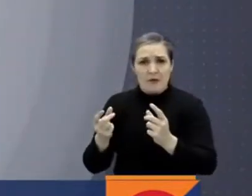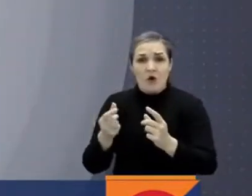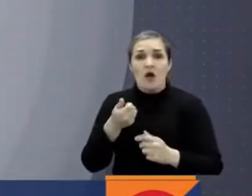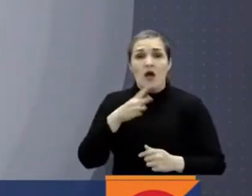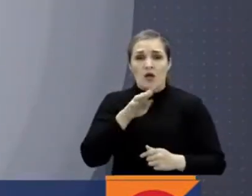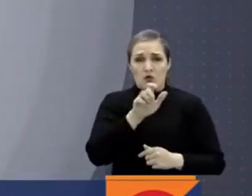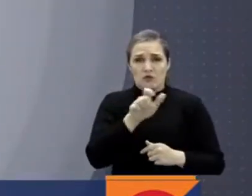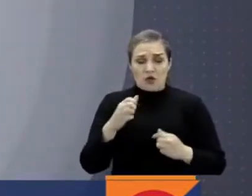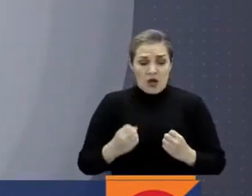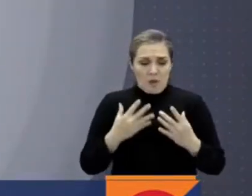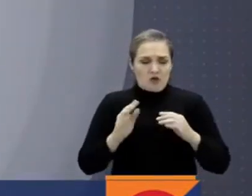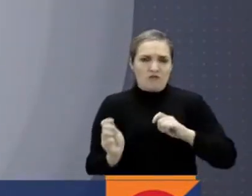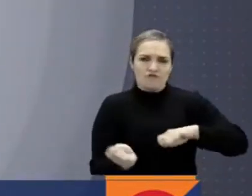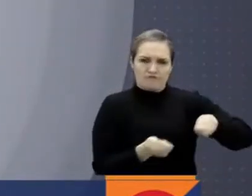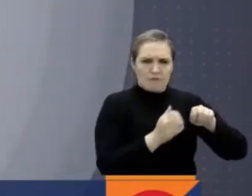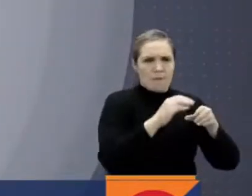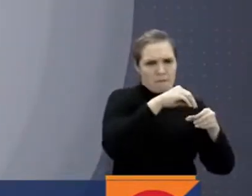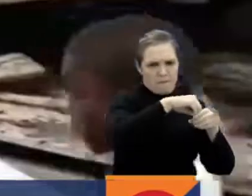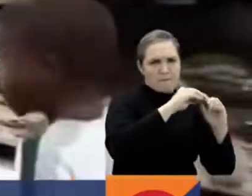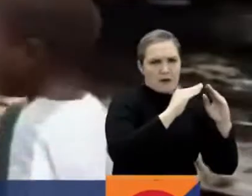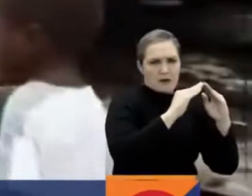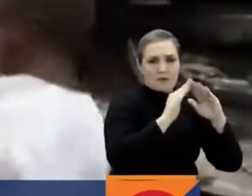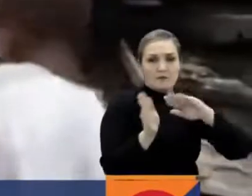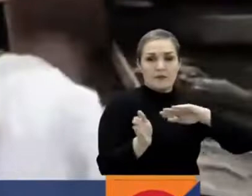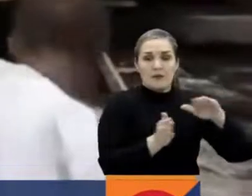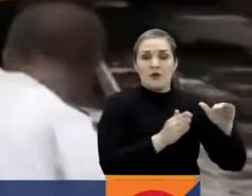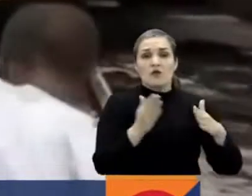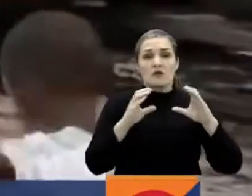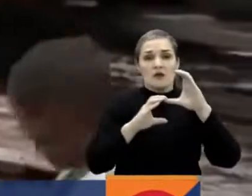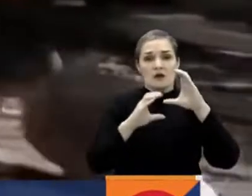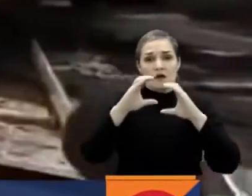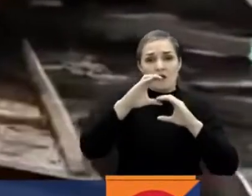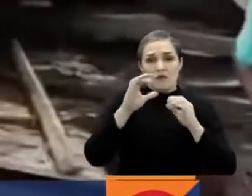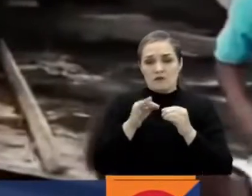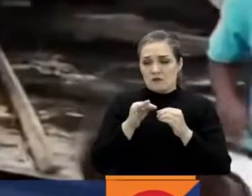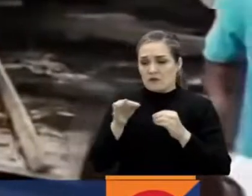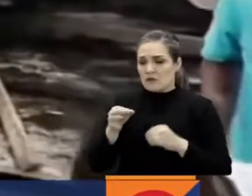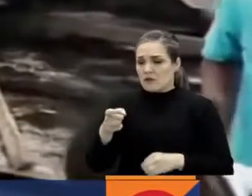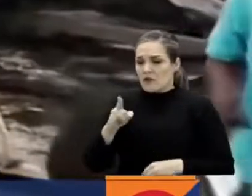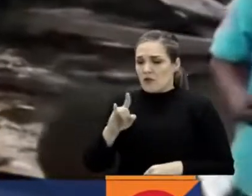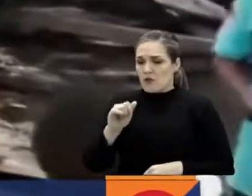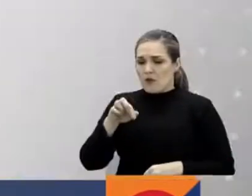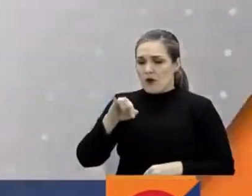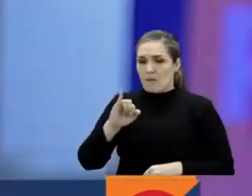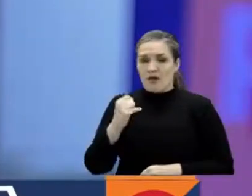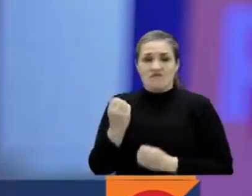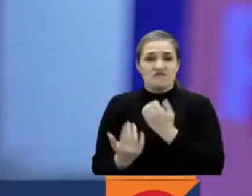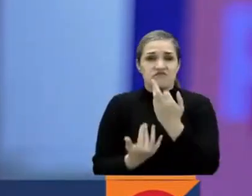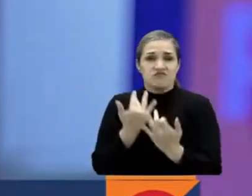Incendio en Guapi, Cauca. 2 personas murieron. 50 casas quedaron destrozadas.